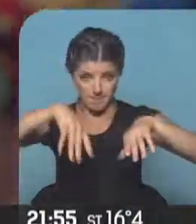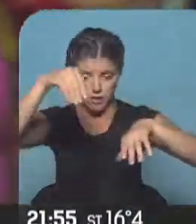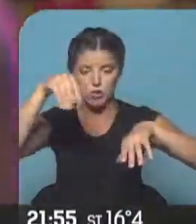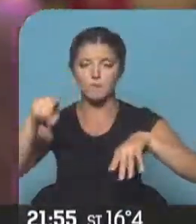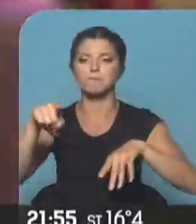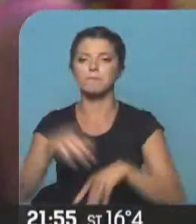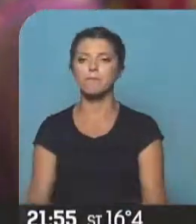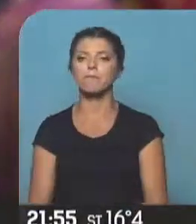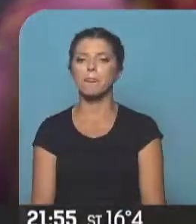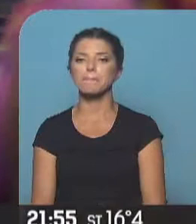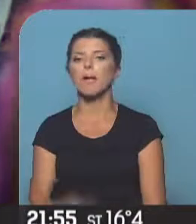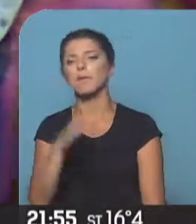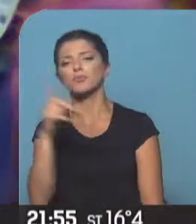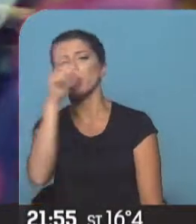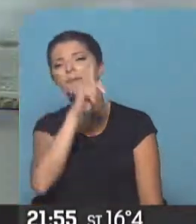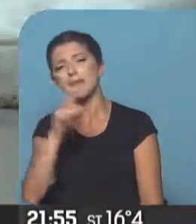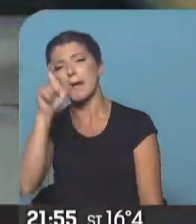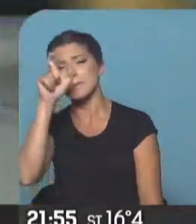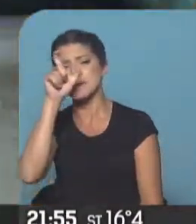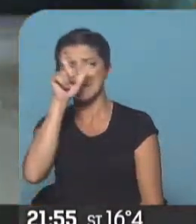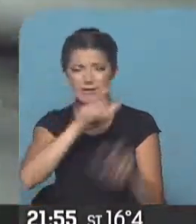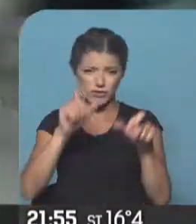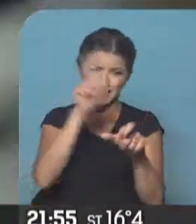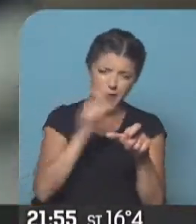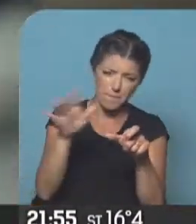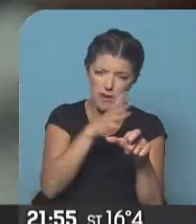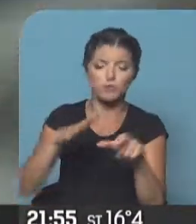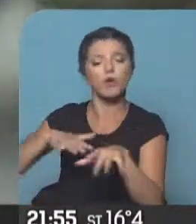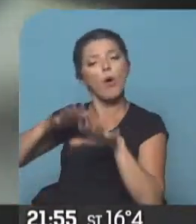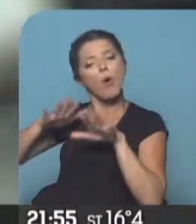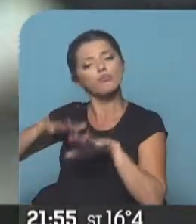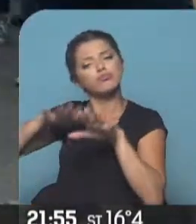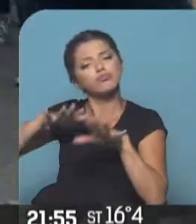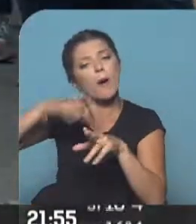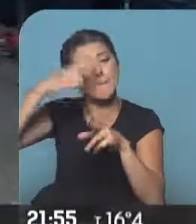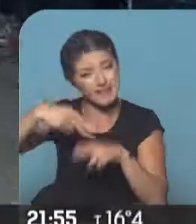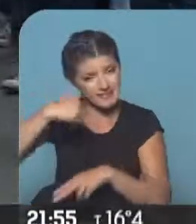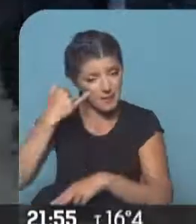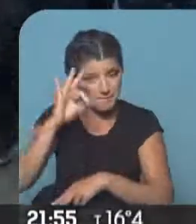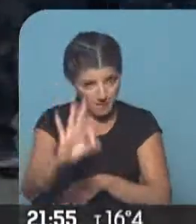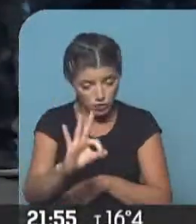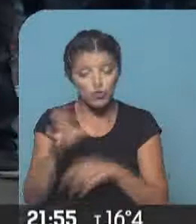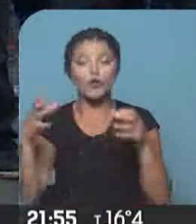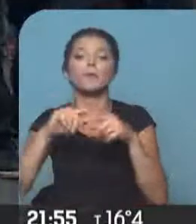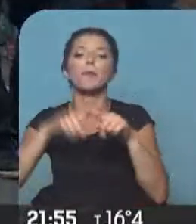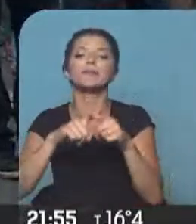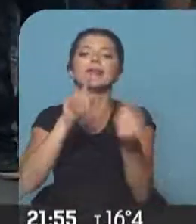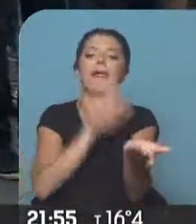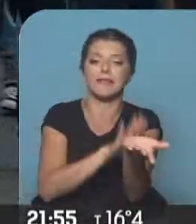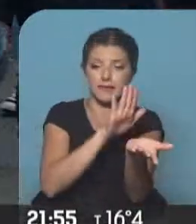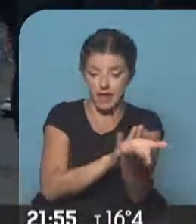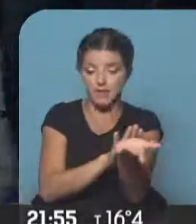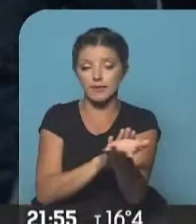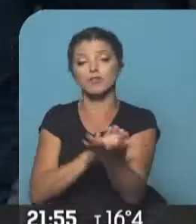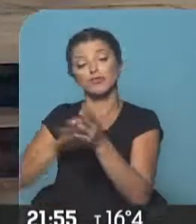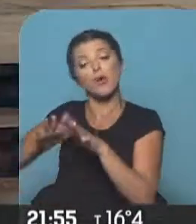de manifestantes que se movilizaron, ¿no?, rumbo a Plaza de Mayo, militantes de organizaciones sociales y políticas de izquierda que se movilizaron a Plaza